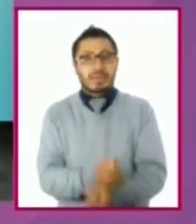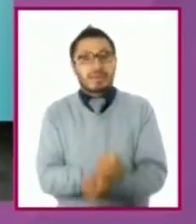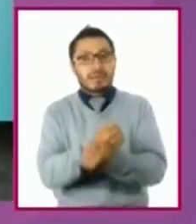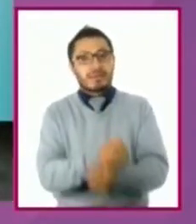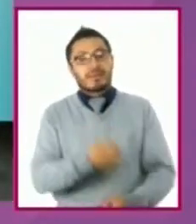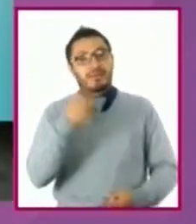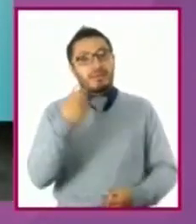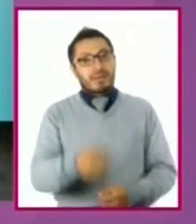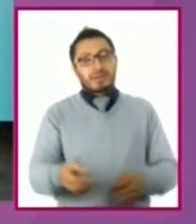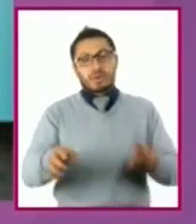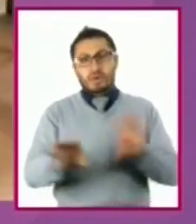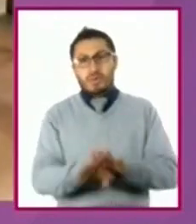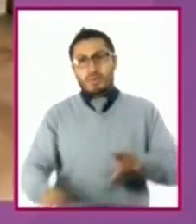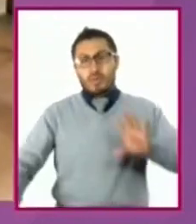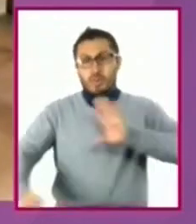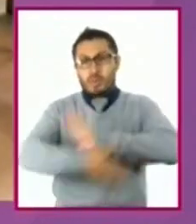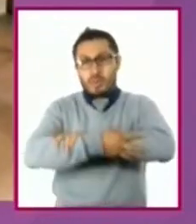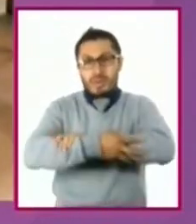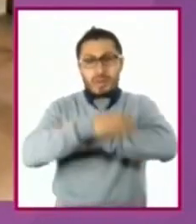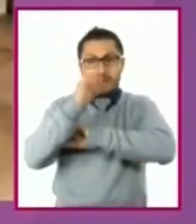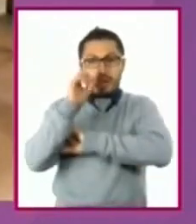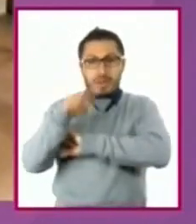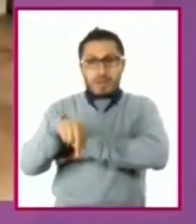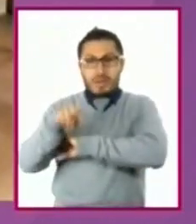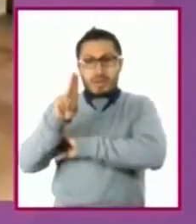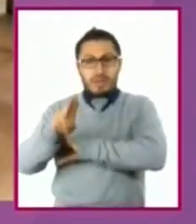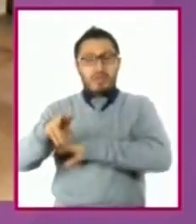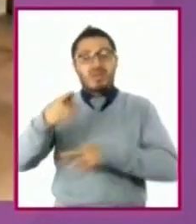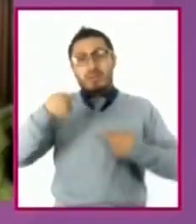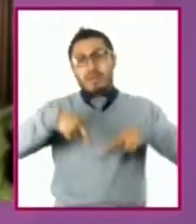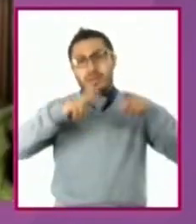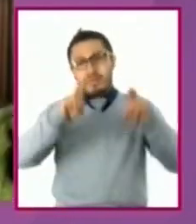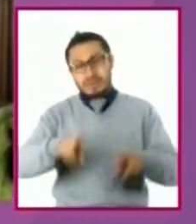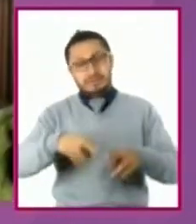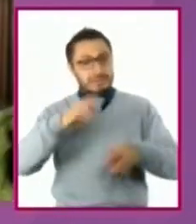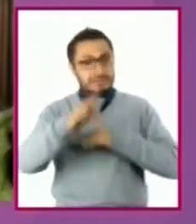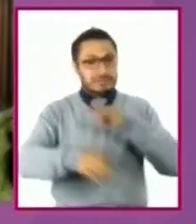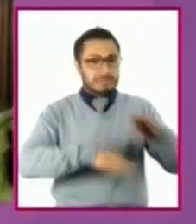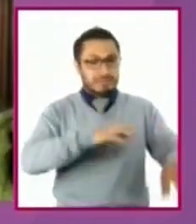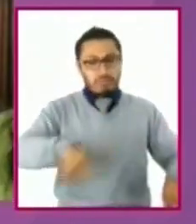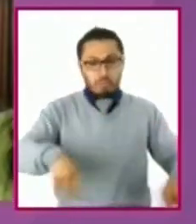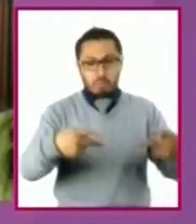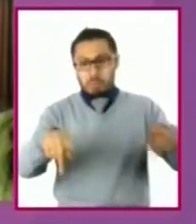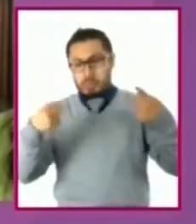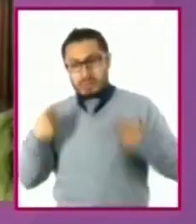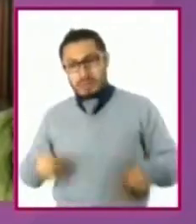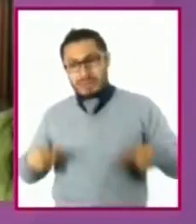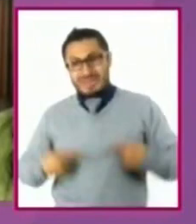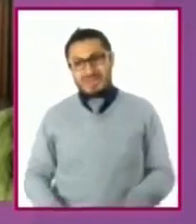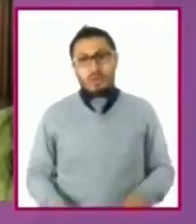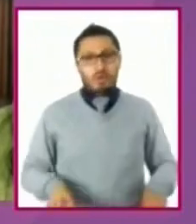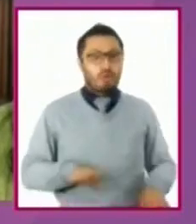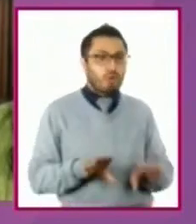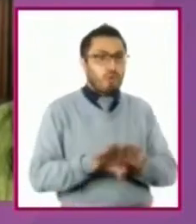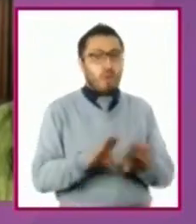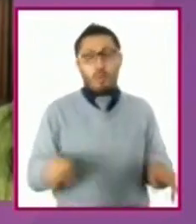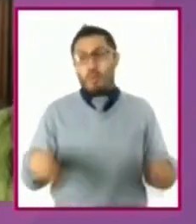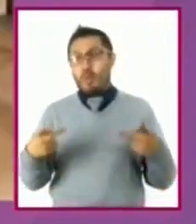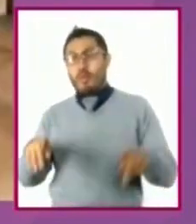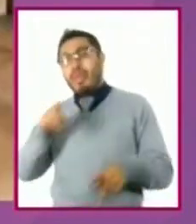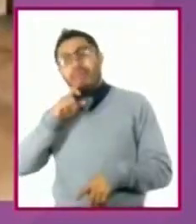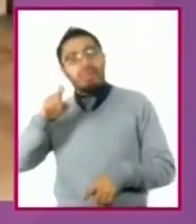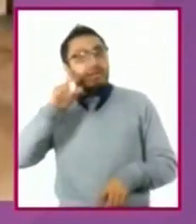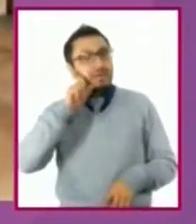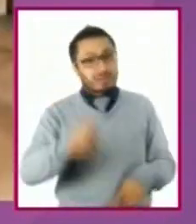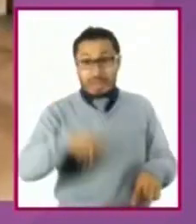conmemorar el convenio firmado por la ONU para la represión de la trata de personas y de la explotación de la prostitución ajena en